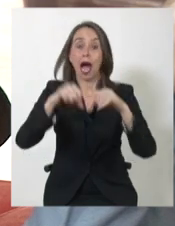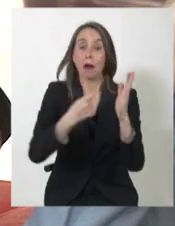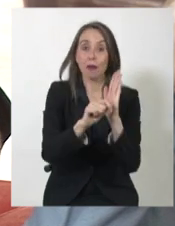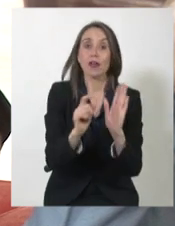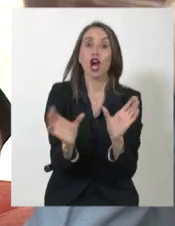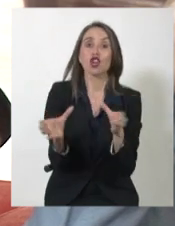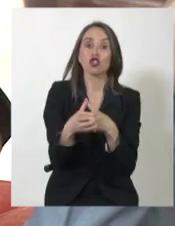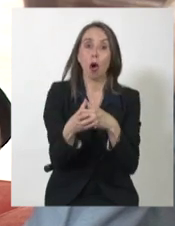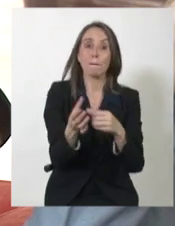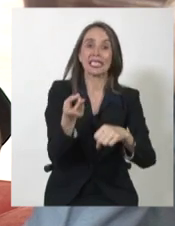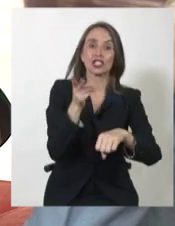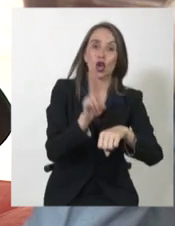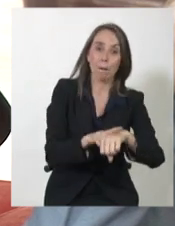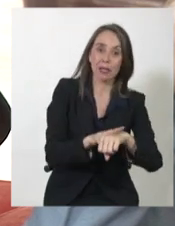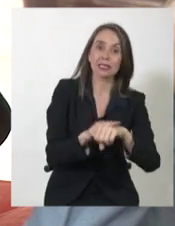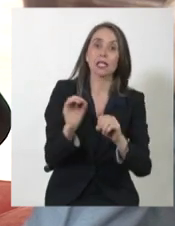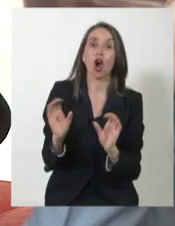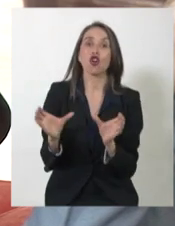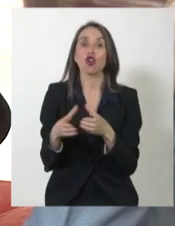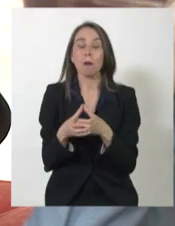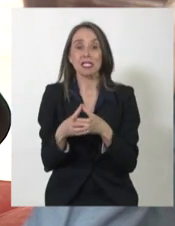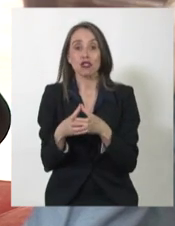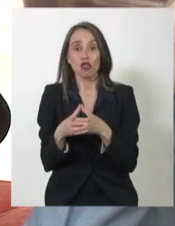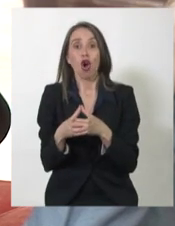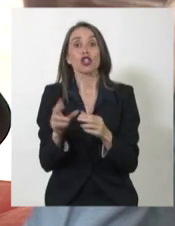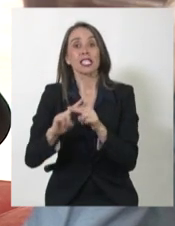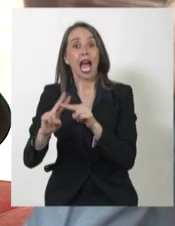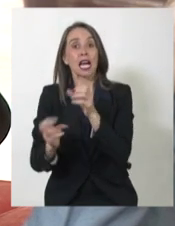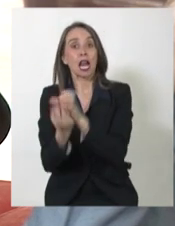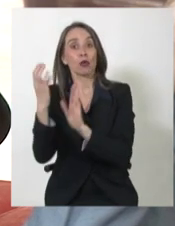o constituyente no lograra la paridad.